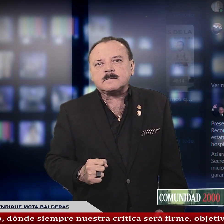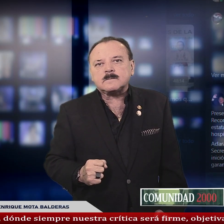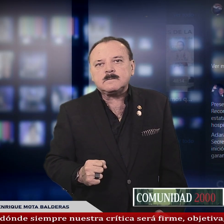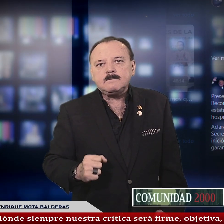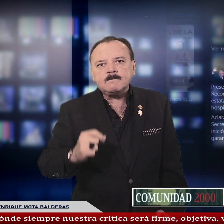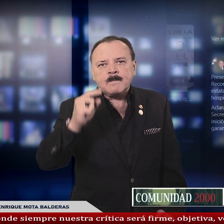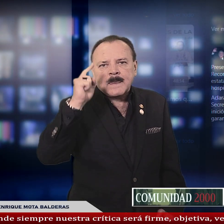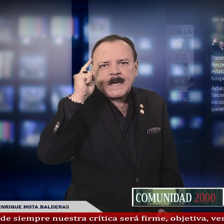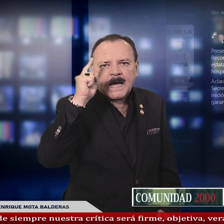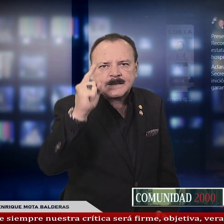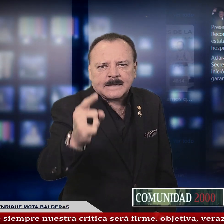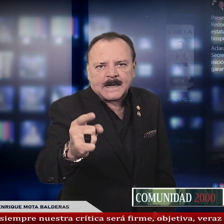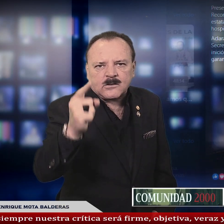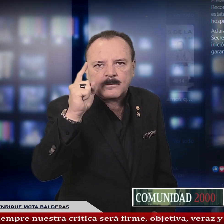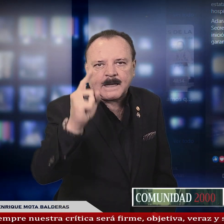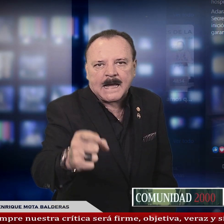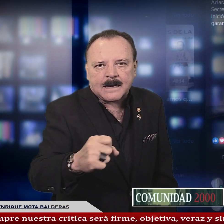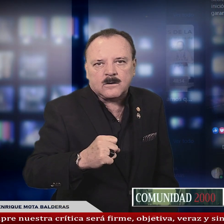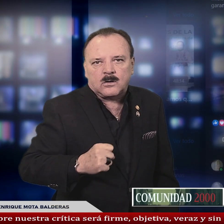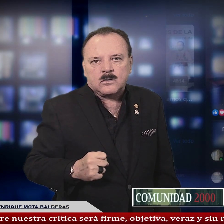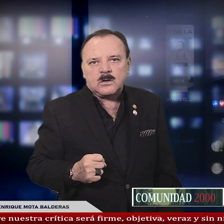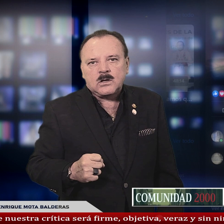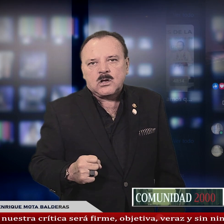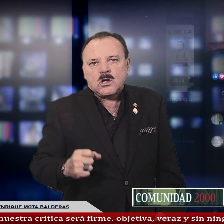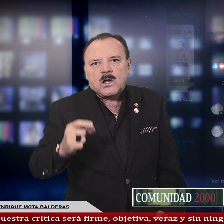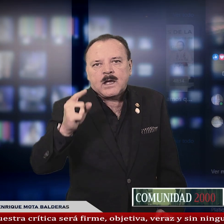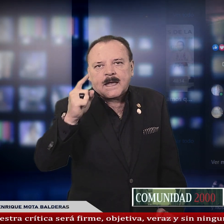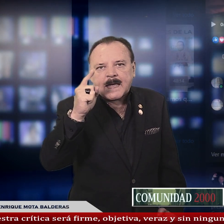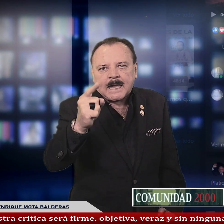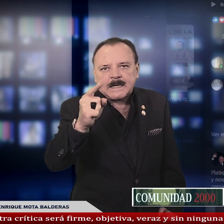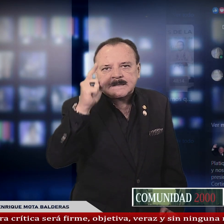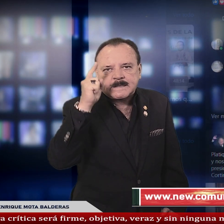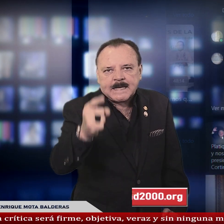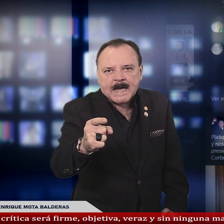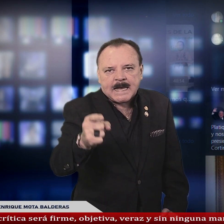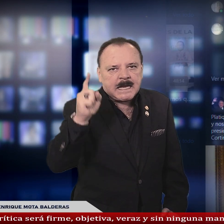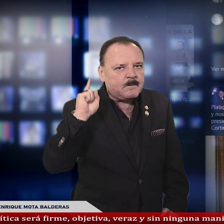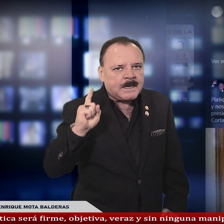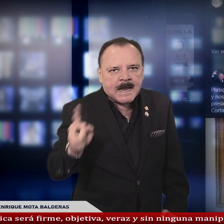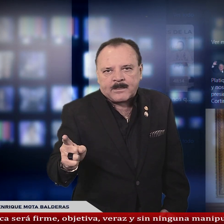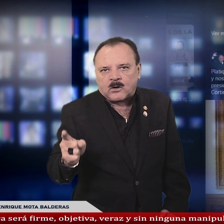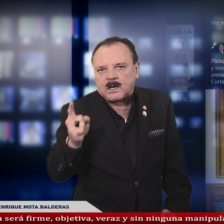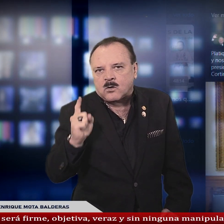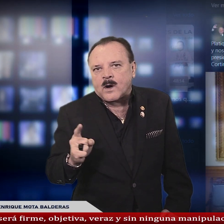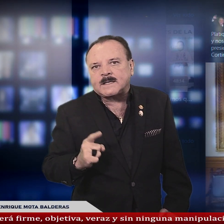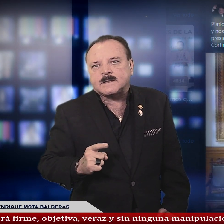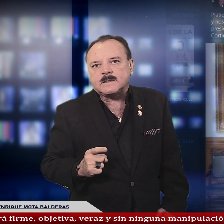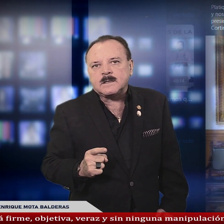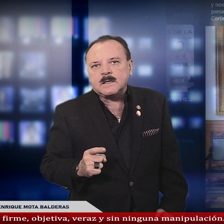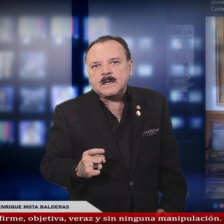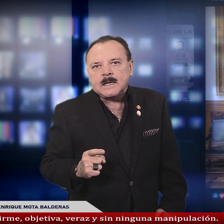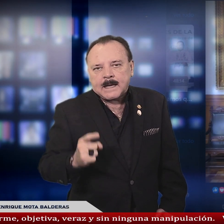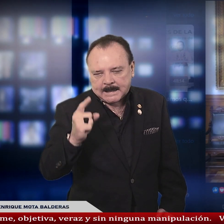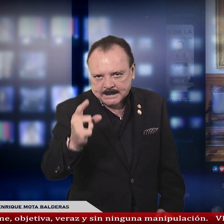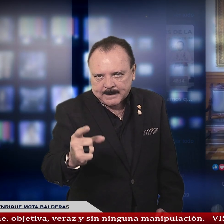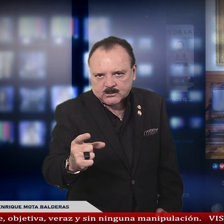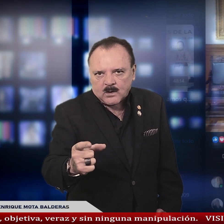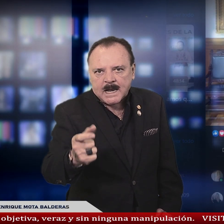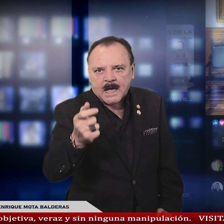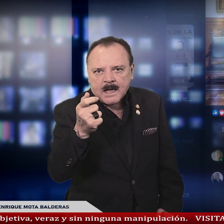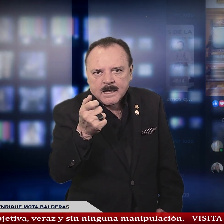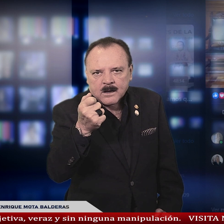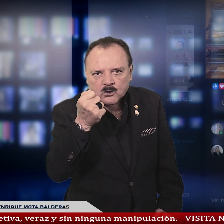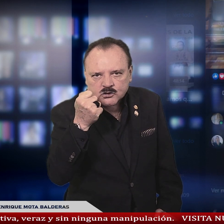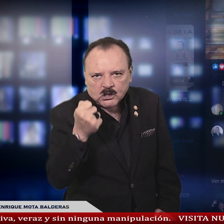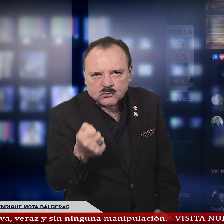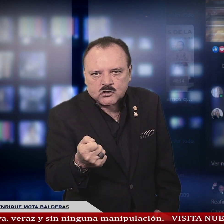Judicial, al tratar de obligarlo que sea eliminado el juez que se basó